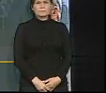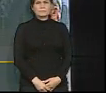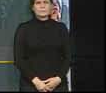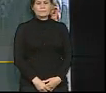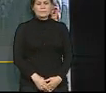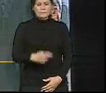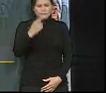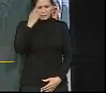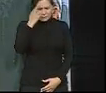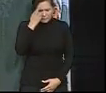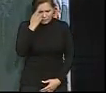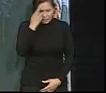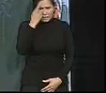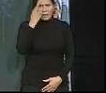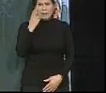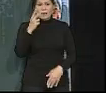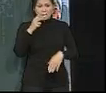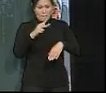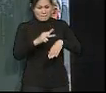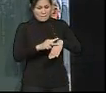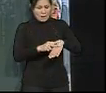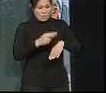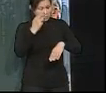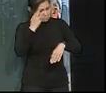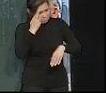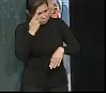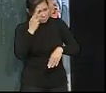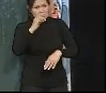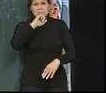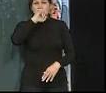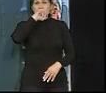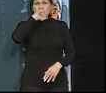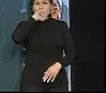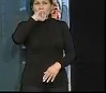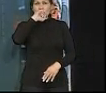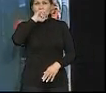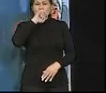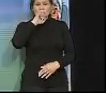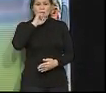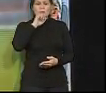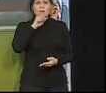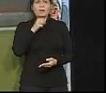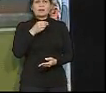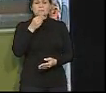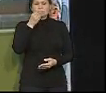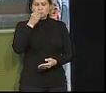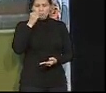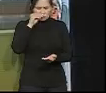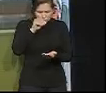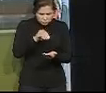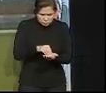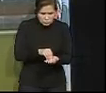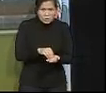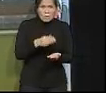Como homenaje a la tierra que visitaba, la costumbre amable que tenía el Santo Padre era besar la plataforma, hecho que no